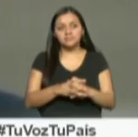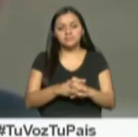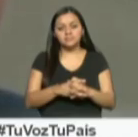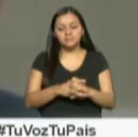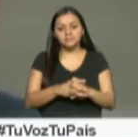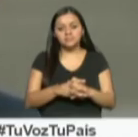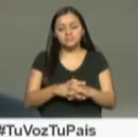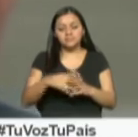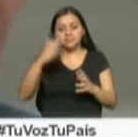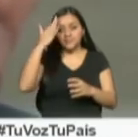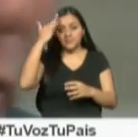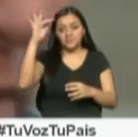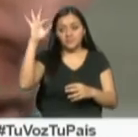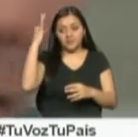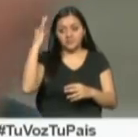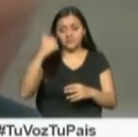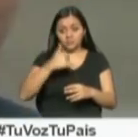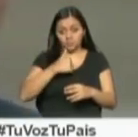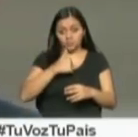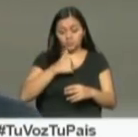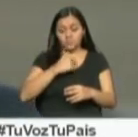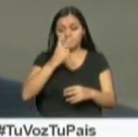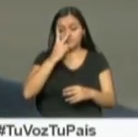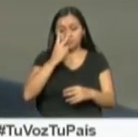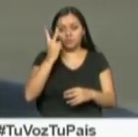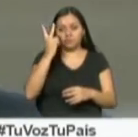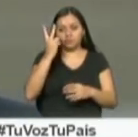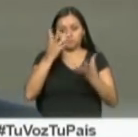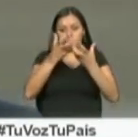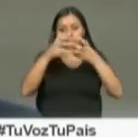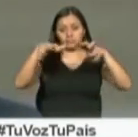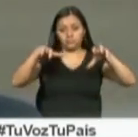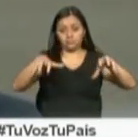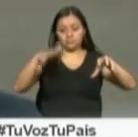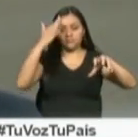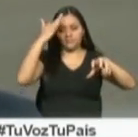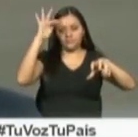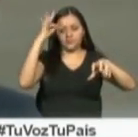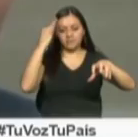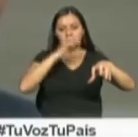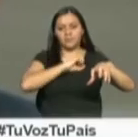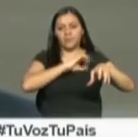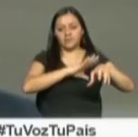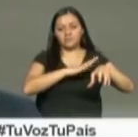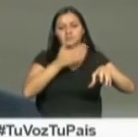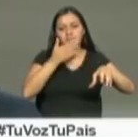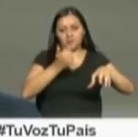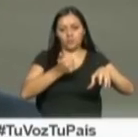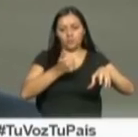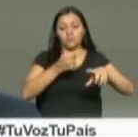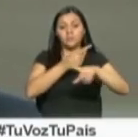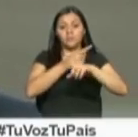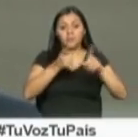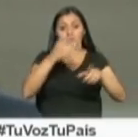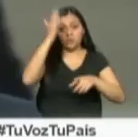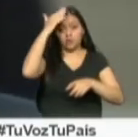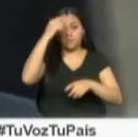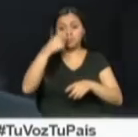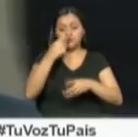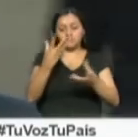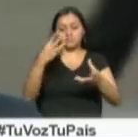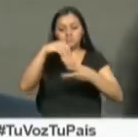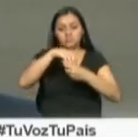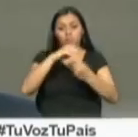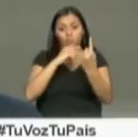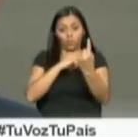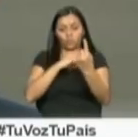Para Francia no hay otra opción que la perspectiva de 2 estados. La otra opción que Tillerson mencionó no es realista, no sería justo. No sería justo